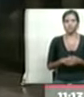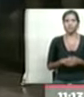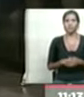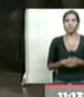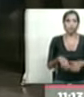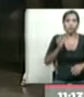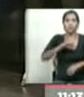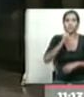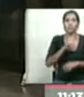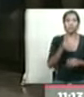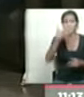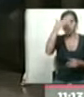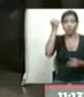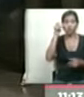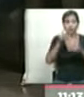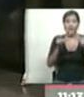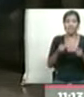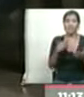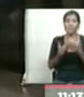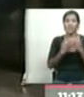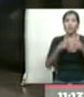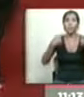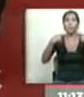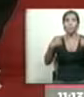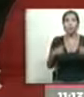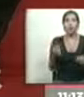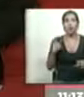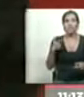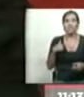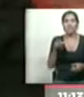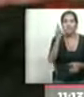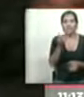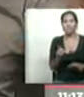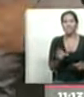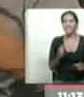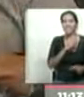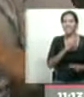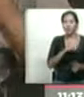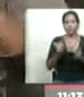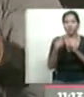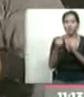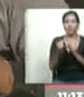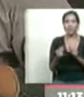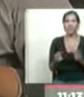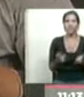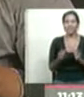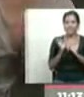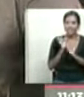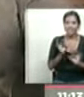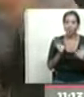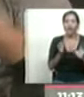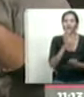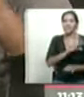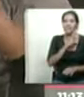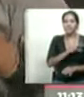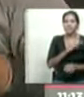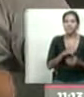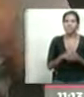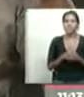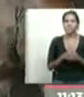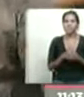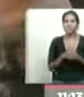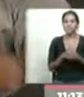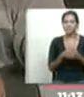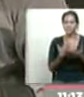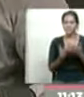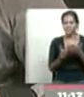no, se lo vio la gente del Partido Popular. Claro, lo tenían ahí en una gaveta. ¡Agarren! El señor que se fue, que dejó a este señor del Partido